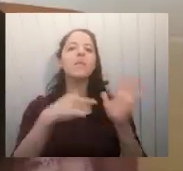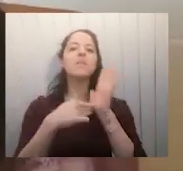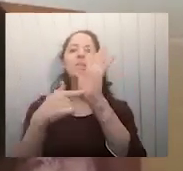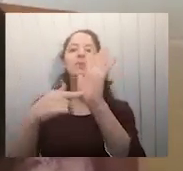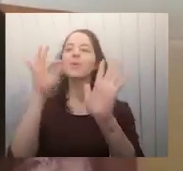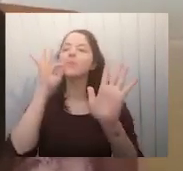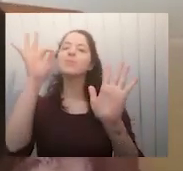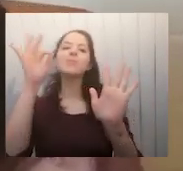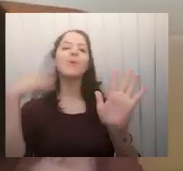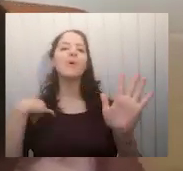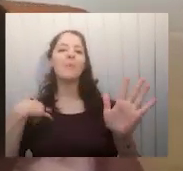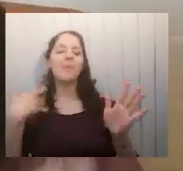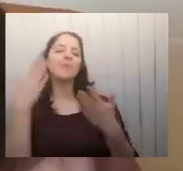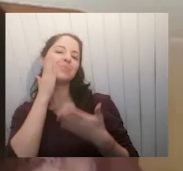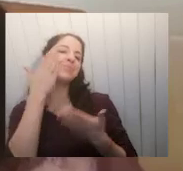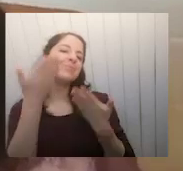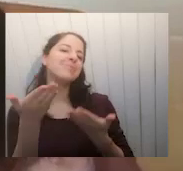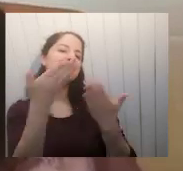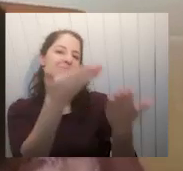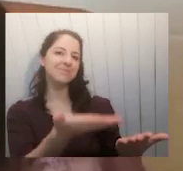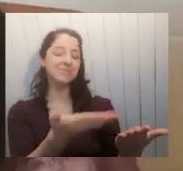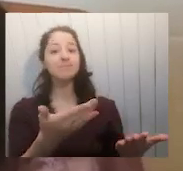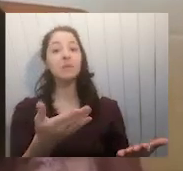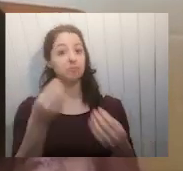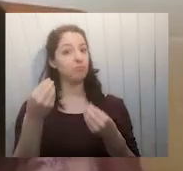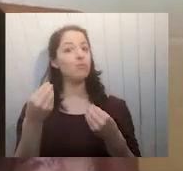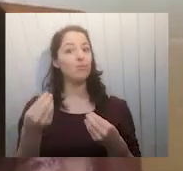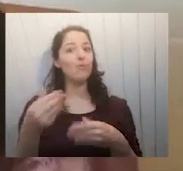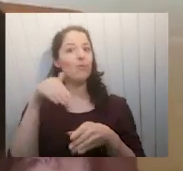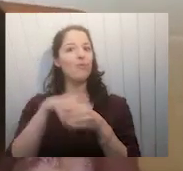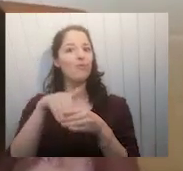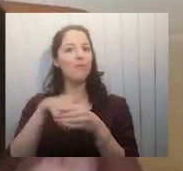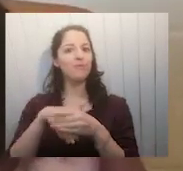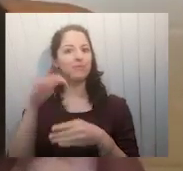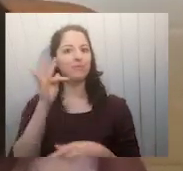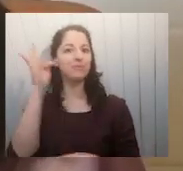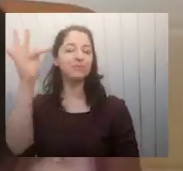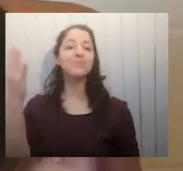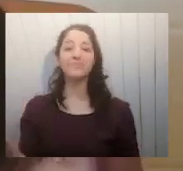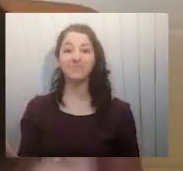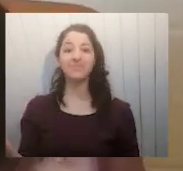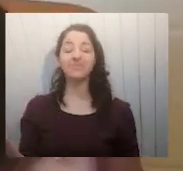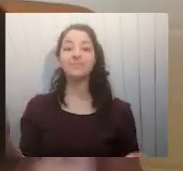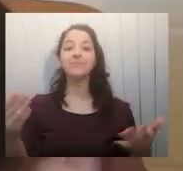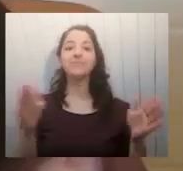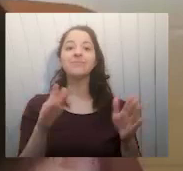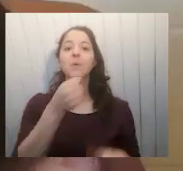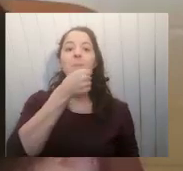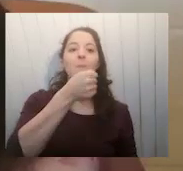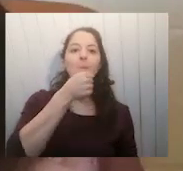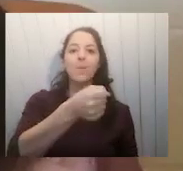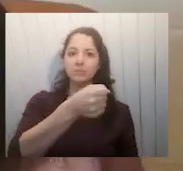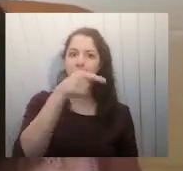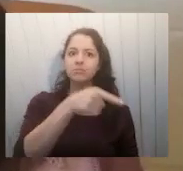como generosos y, por supuesto, como buenos candidatos a algún cargo. La prensa hegemónica se